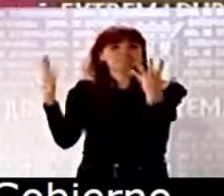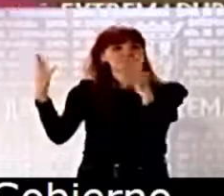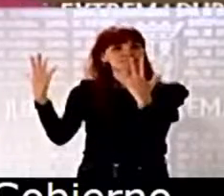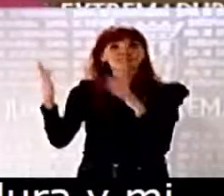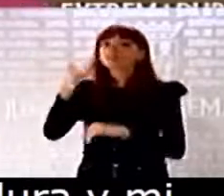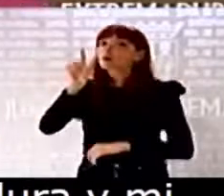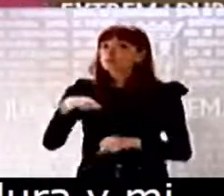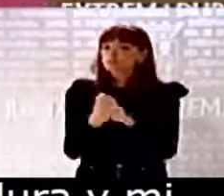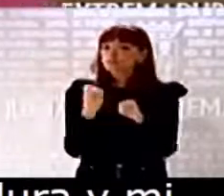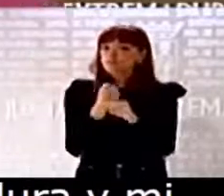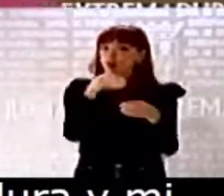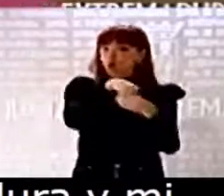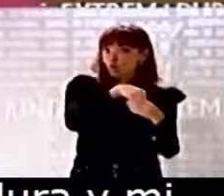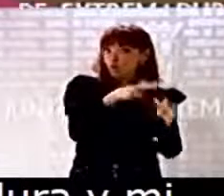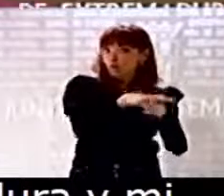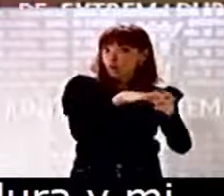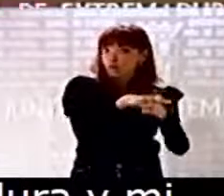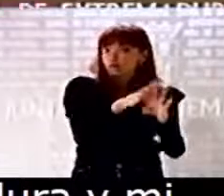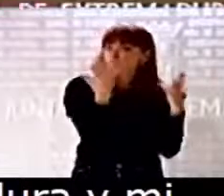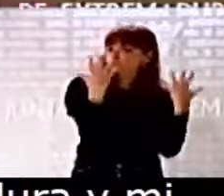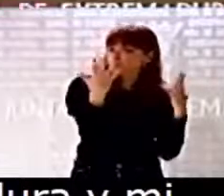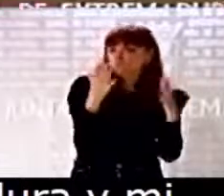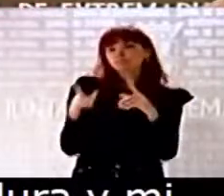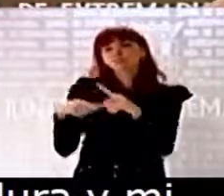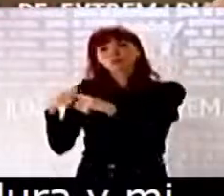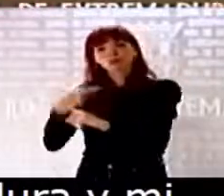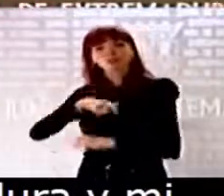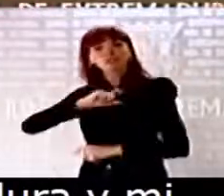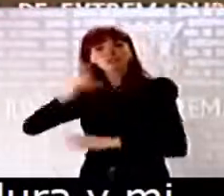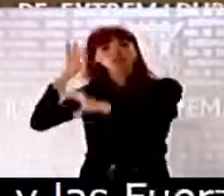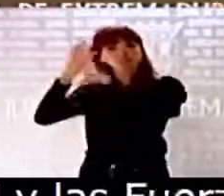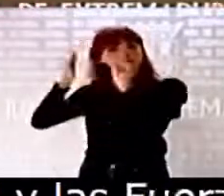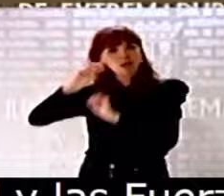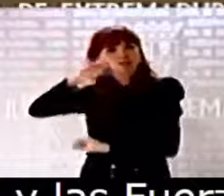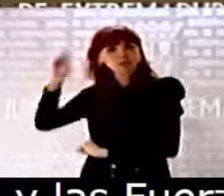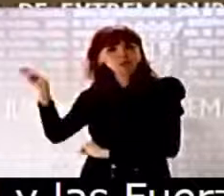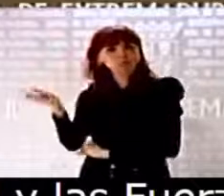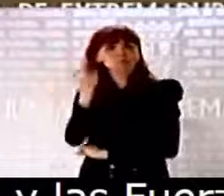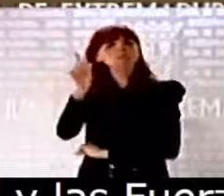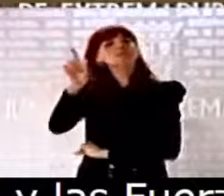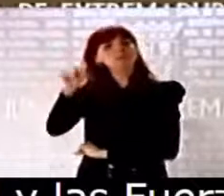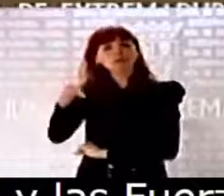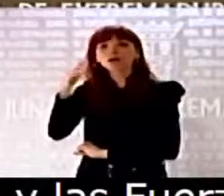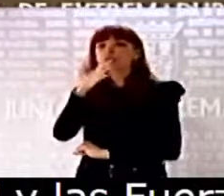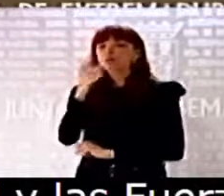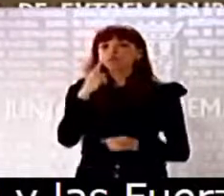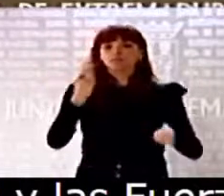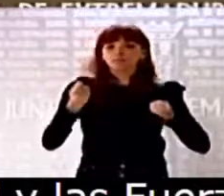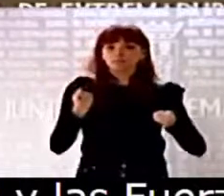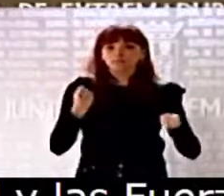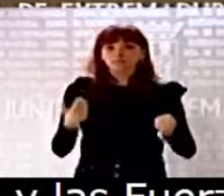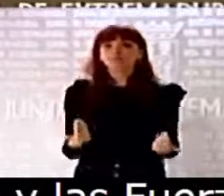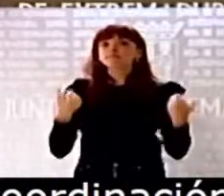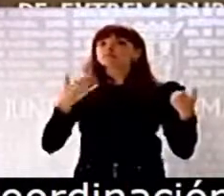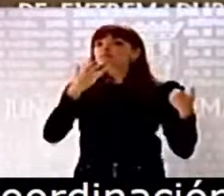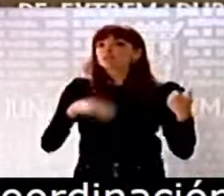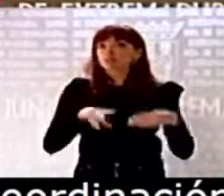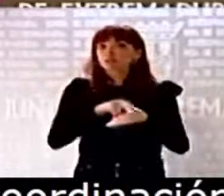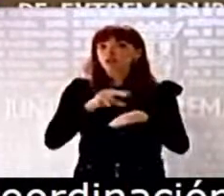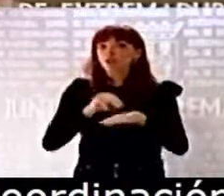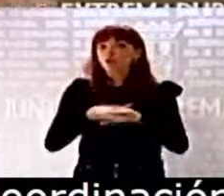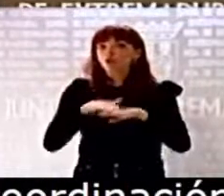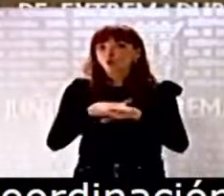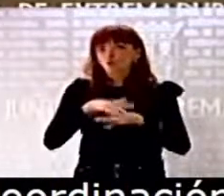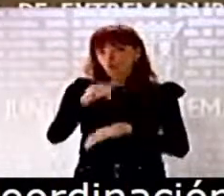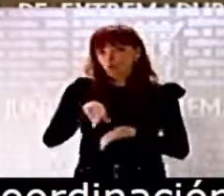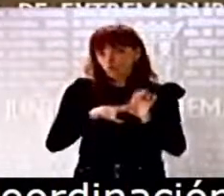y trabajadoras de la red y a las fuerzas y cuerpos de seguridad del Estado con la coordinación extraordinaria de la Delegación del Gobierno en Extremadura.